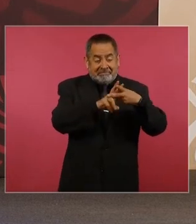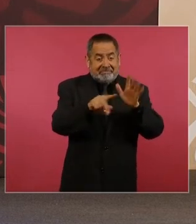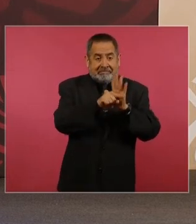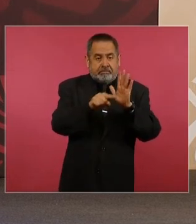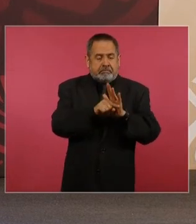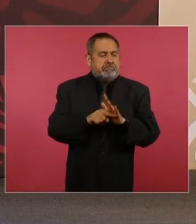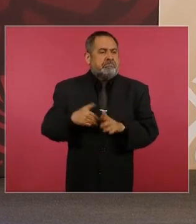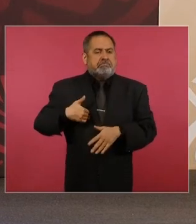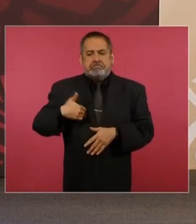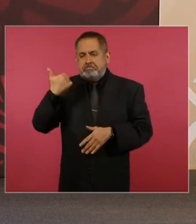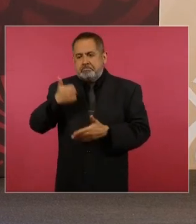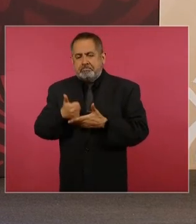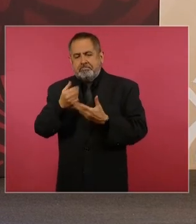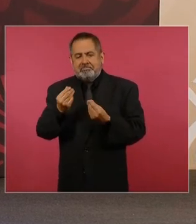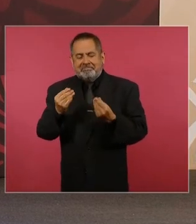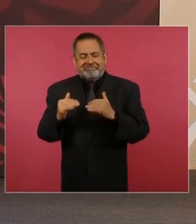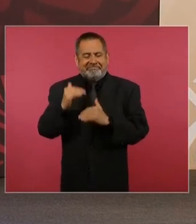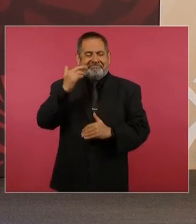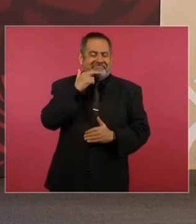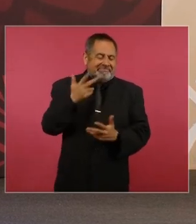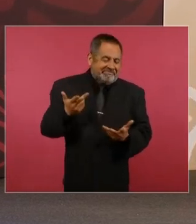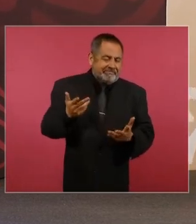pero no es para tanto.